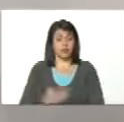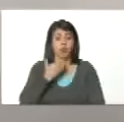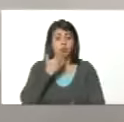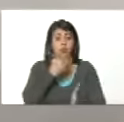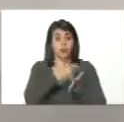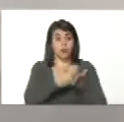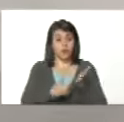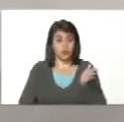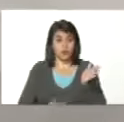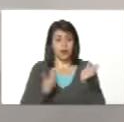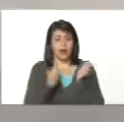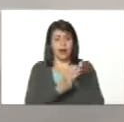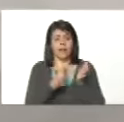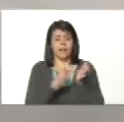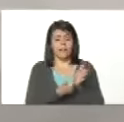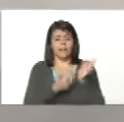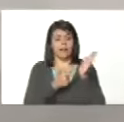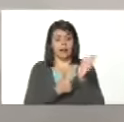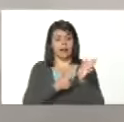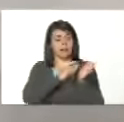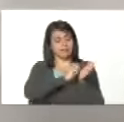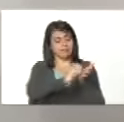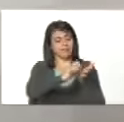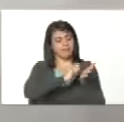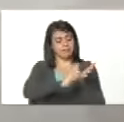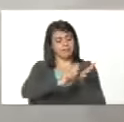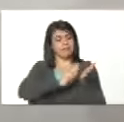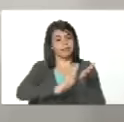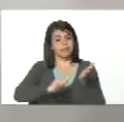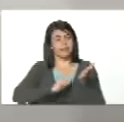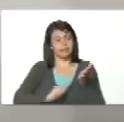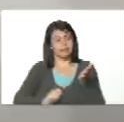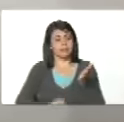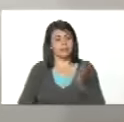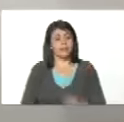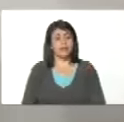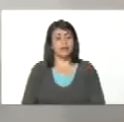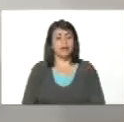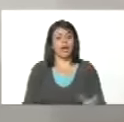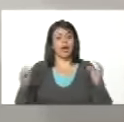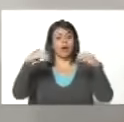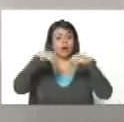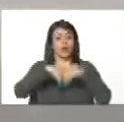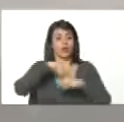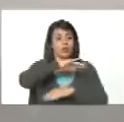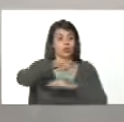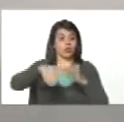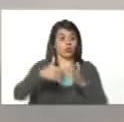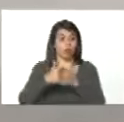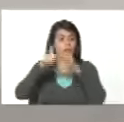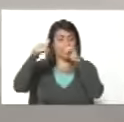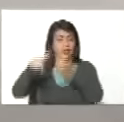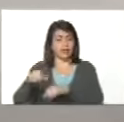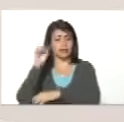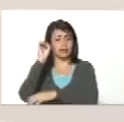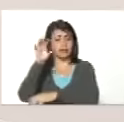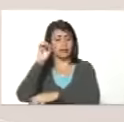proponerle por escrito, con el acuerdo de toda esta Asamblea